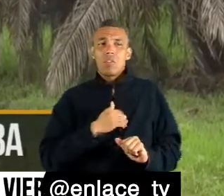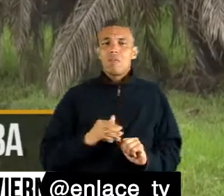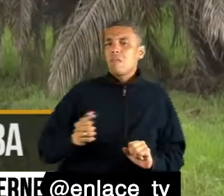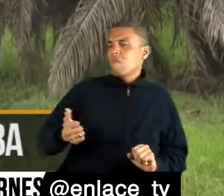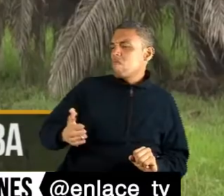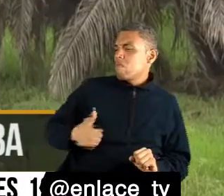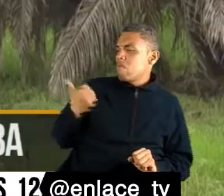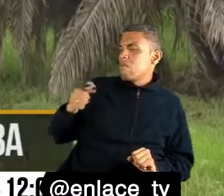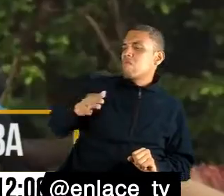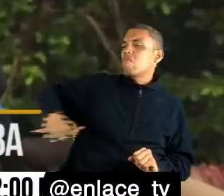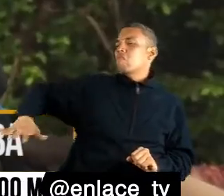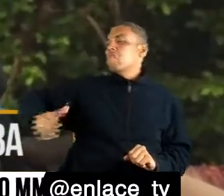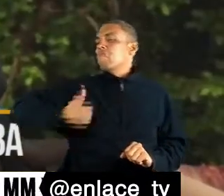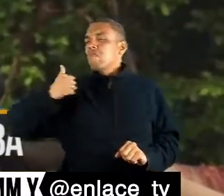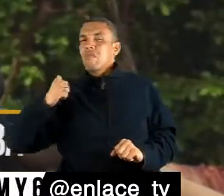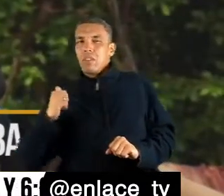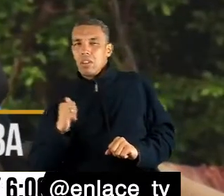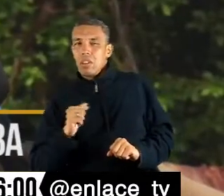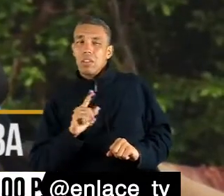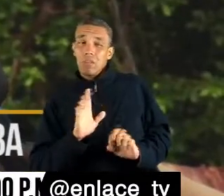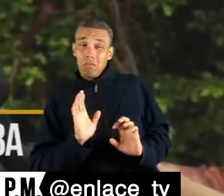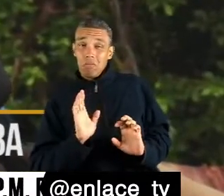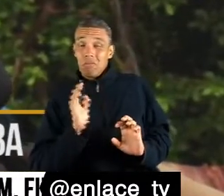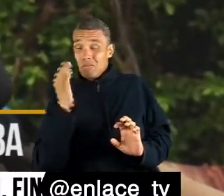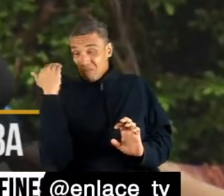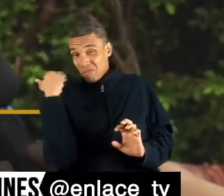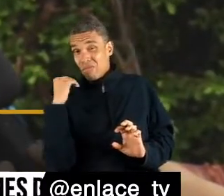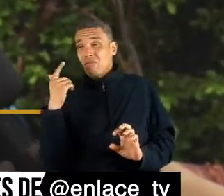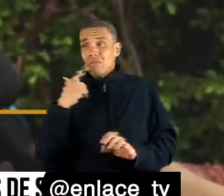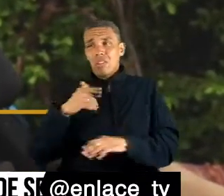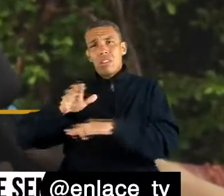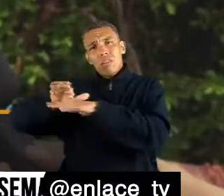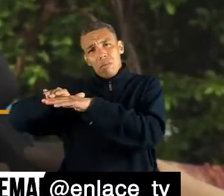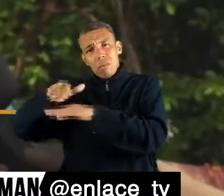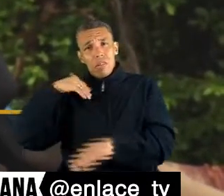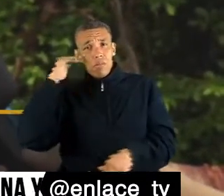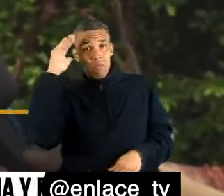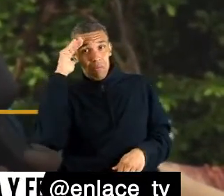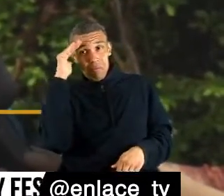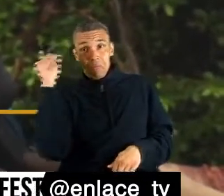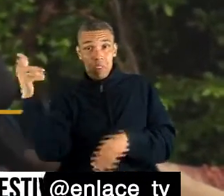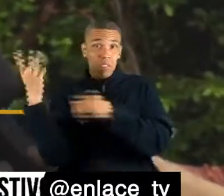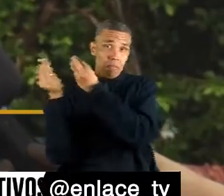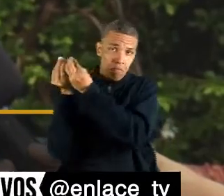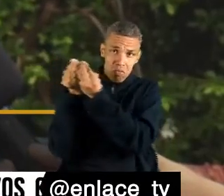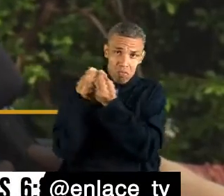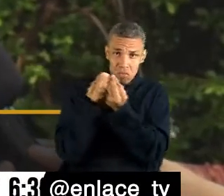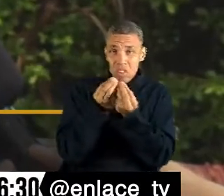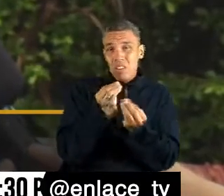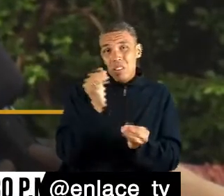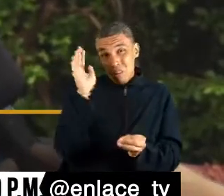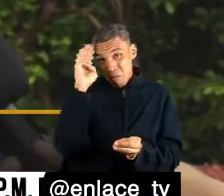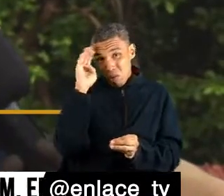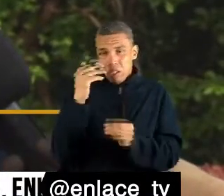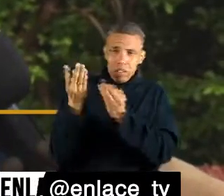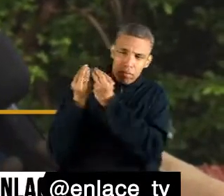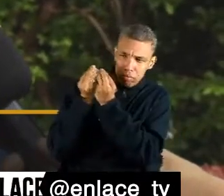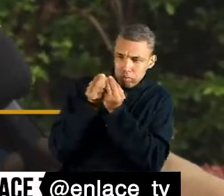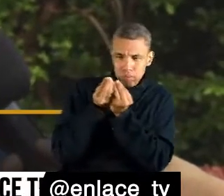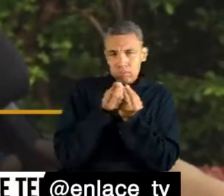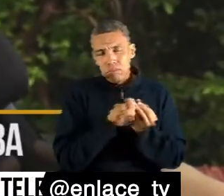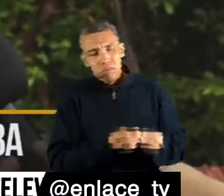pasados llamamos a la policía del medio ambiente, de manera muy eficiente se acercaron, adelantaron una diligencia, los